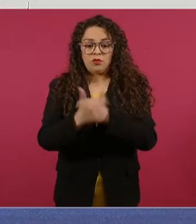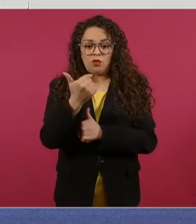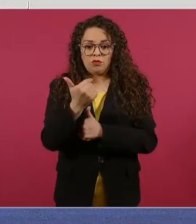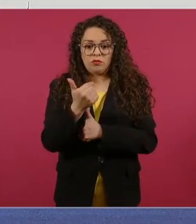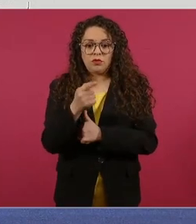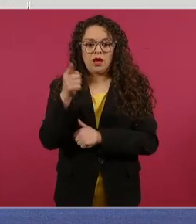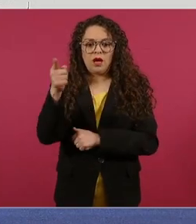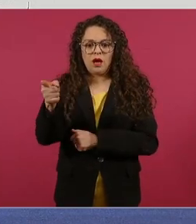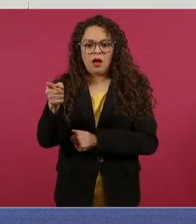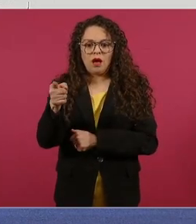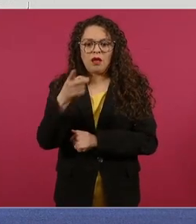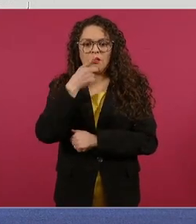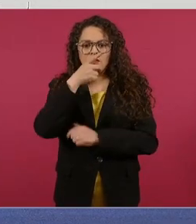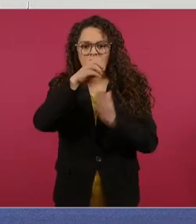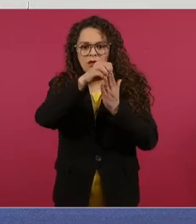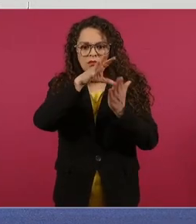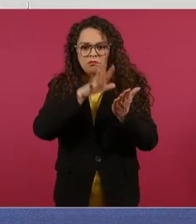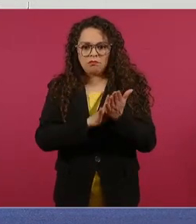reportó